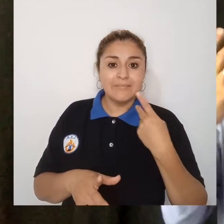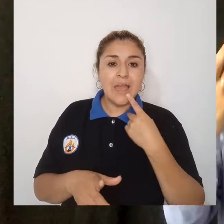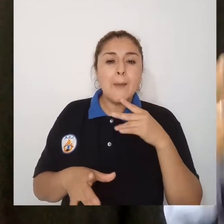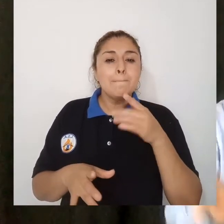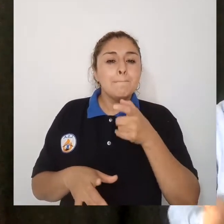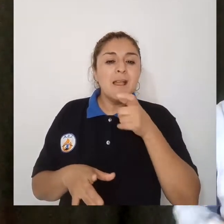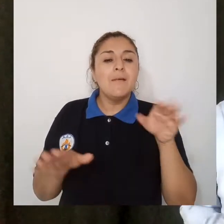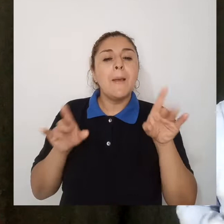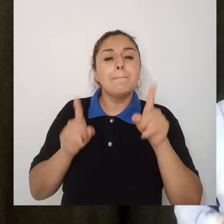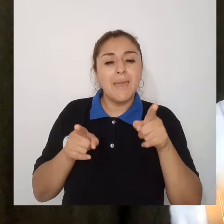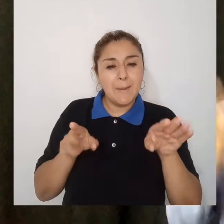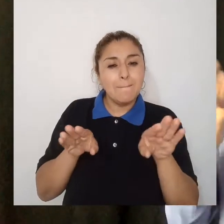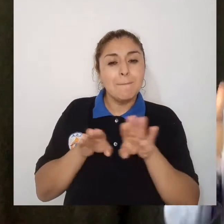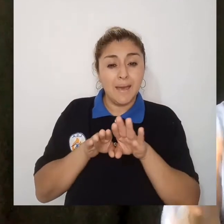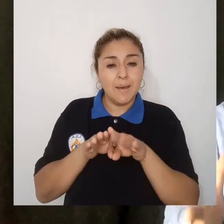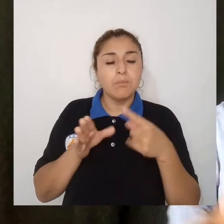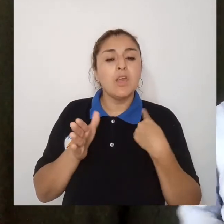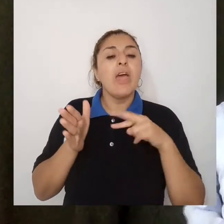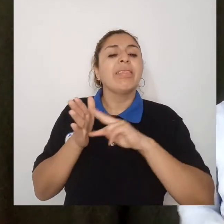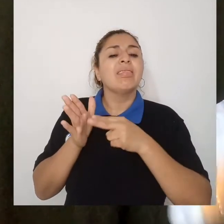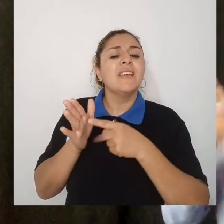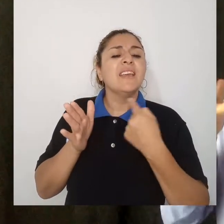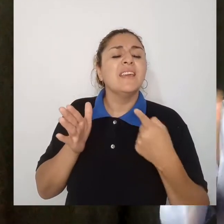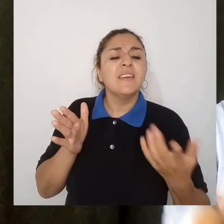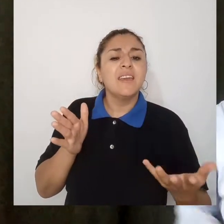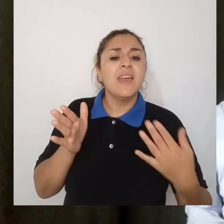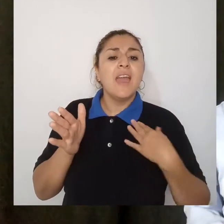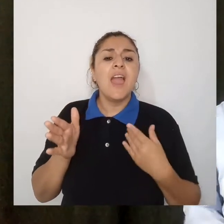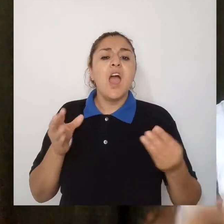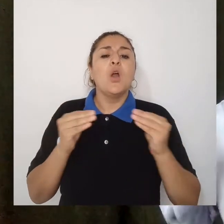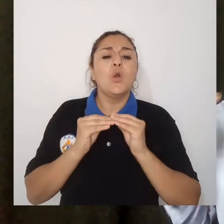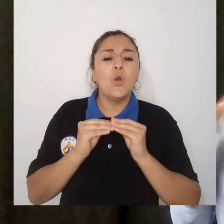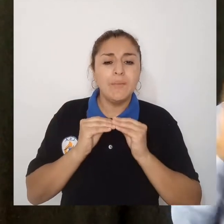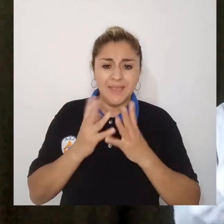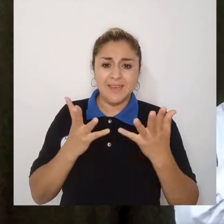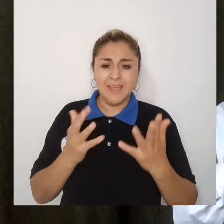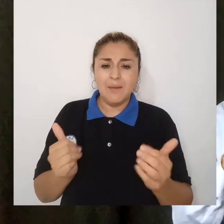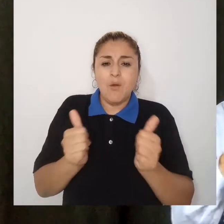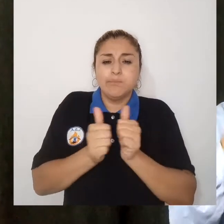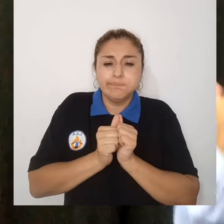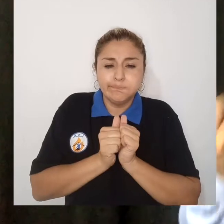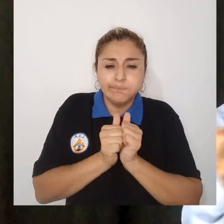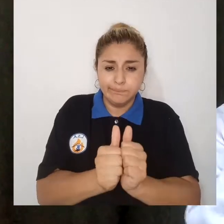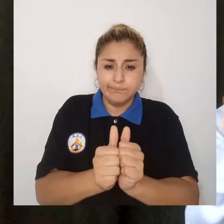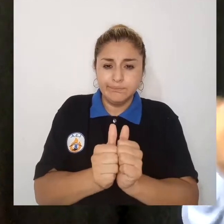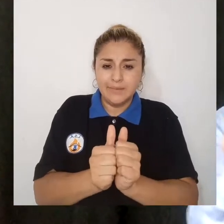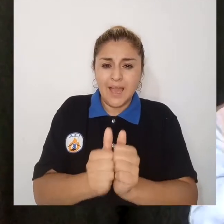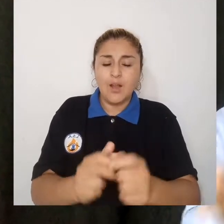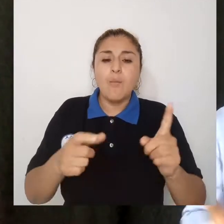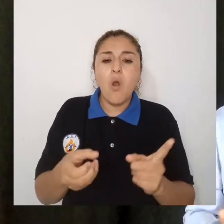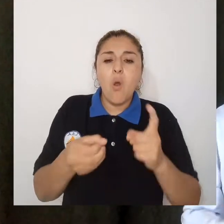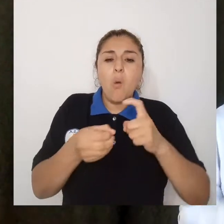interacción compañerismo confraternidad comunidad asociación mutua